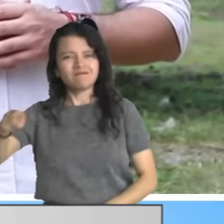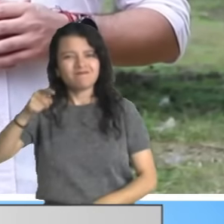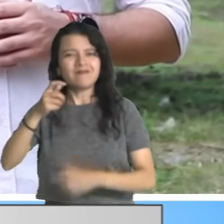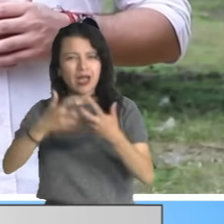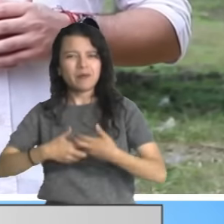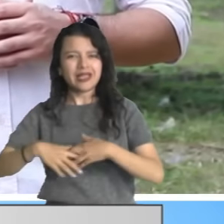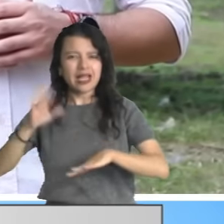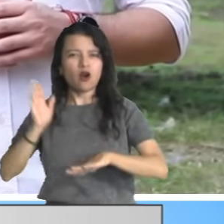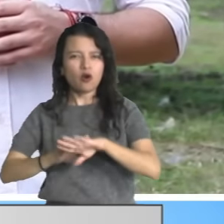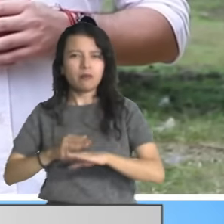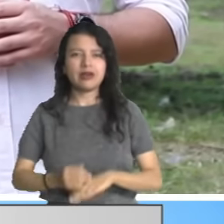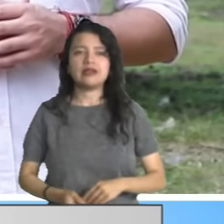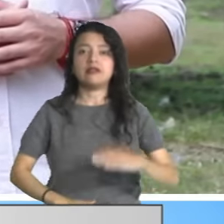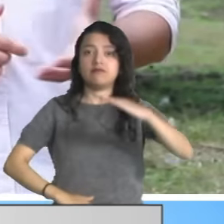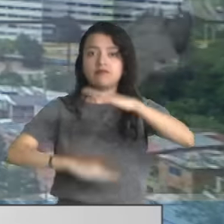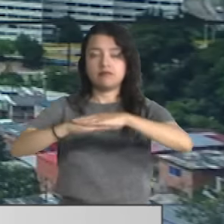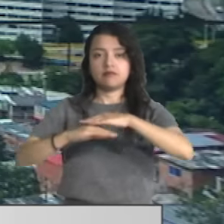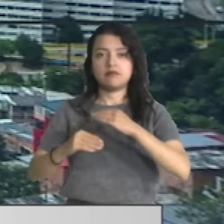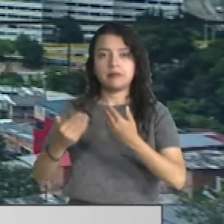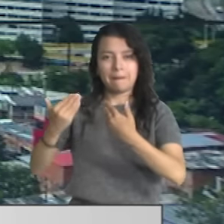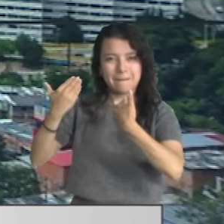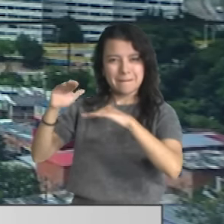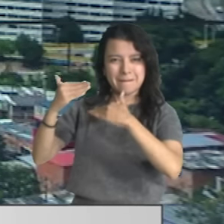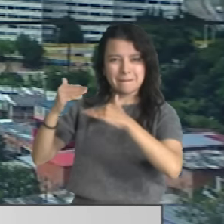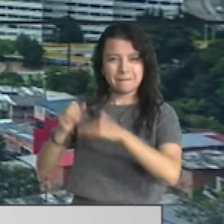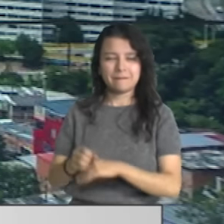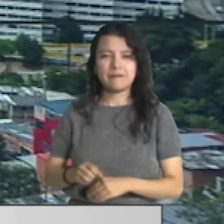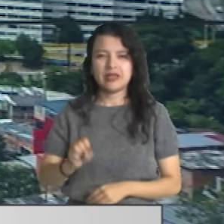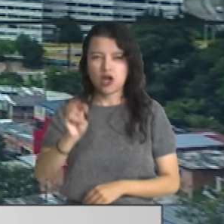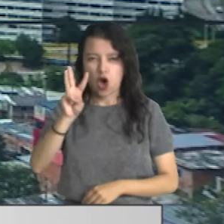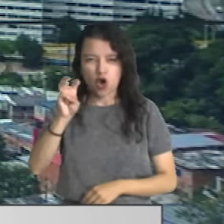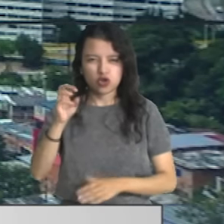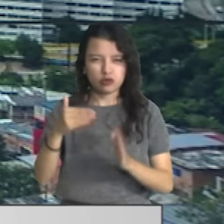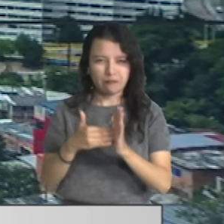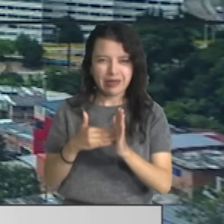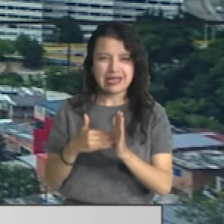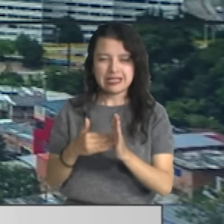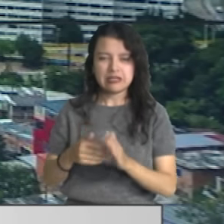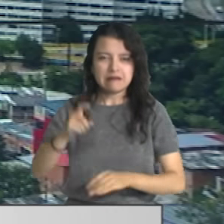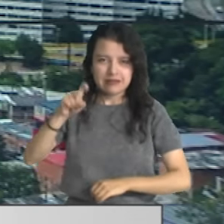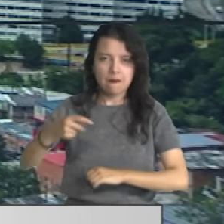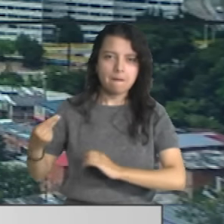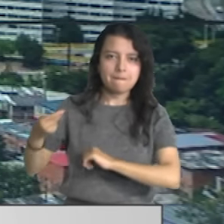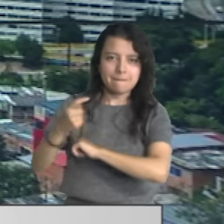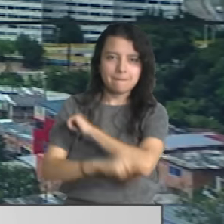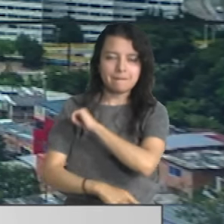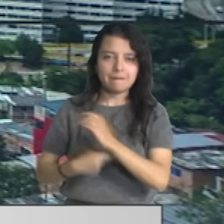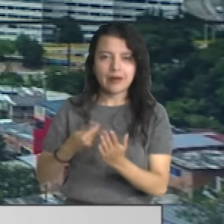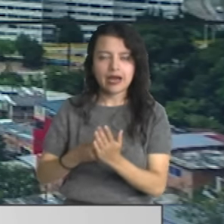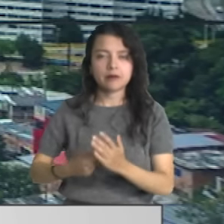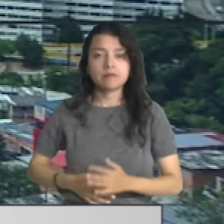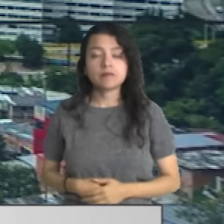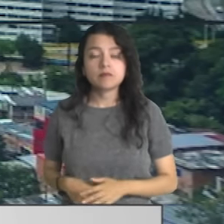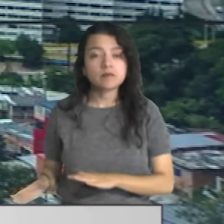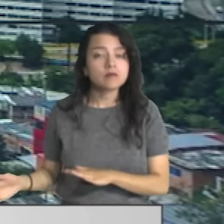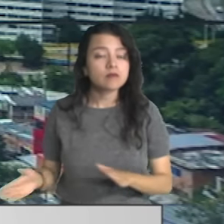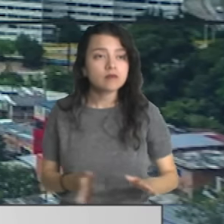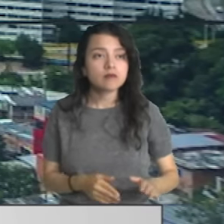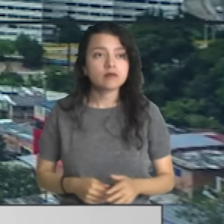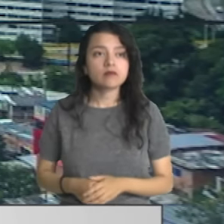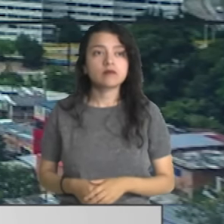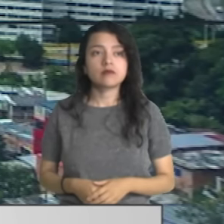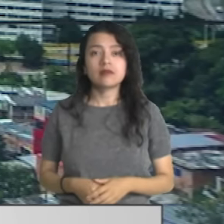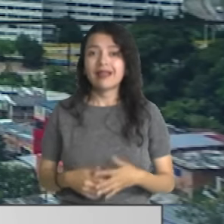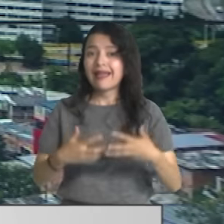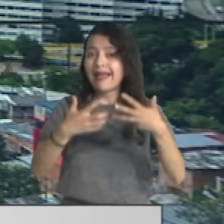8.000 salarios mínimos legales mensuales vigentes. Otra de las medidas, también dice aquí la superintendencia, podría ser revocatoria total o